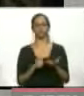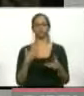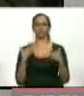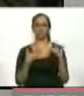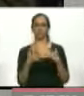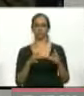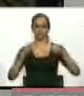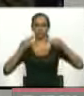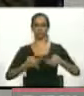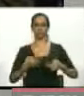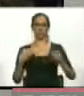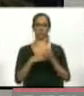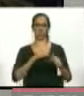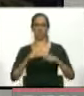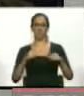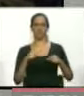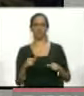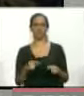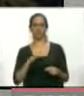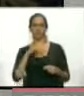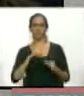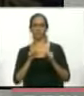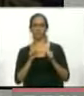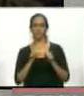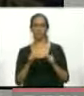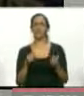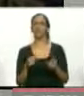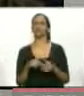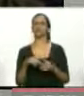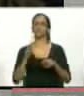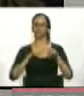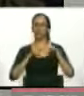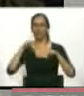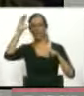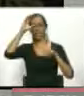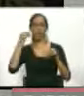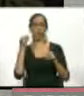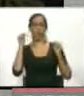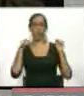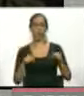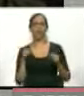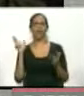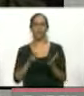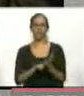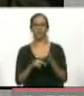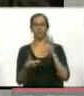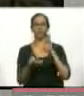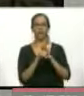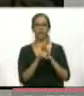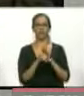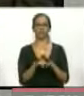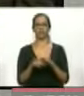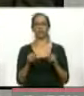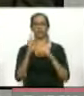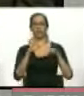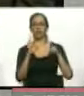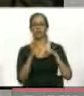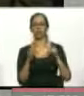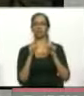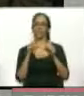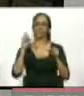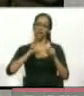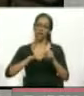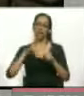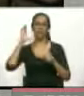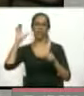contundentes contra el régimen nosotros seguimos conteniendo capacidades como por ejemplo haber aprobado la ley del fondo seguimos articulando con los países de